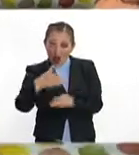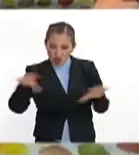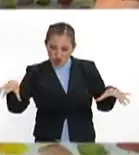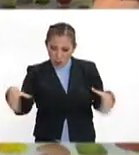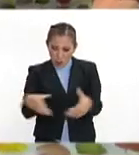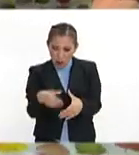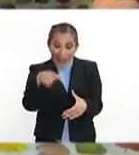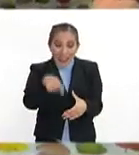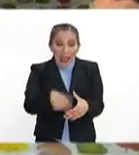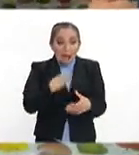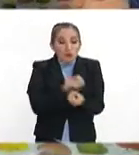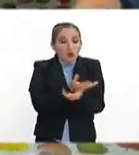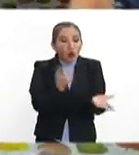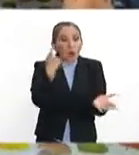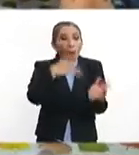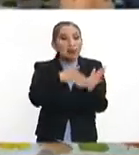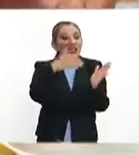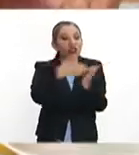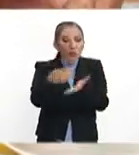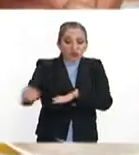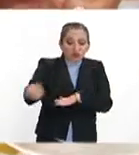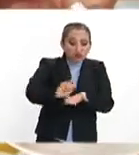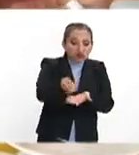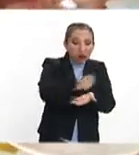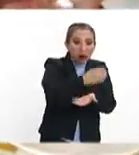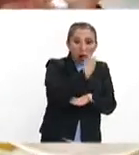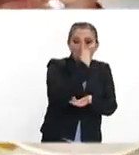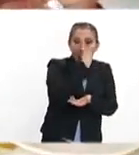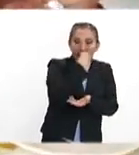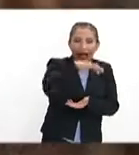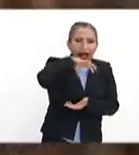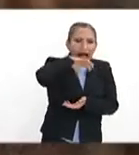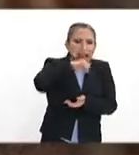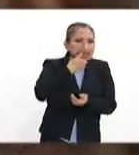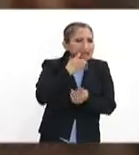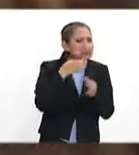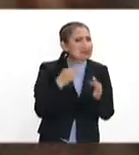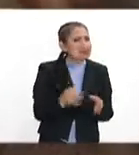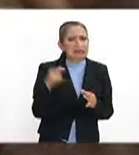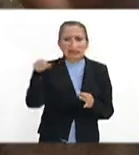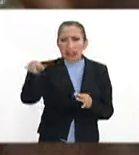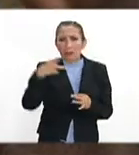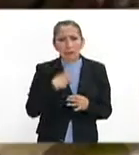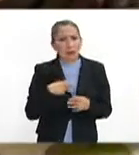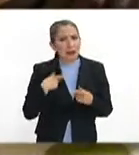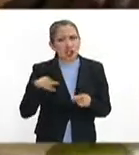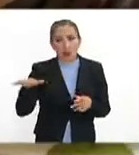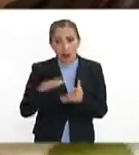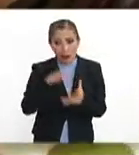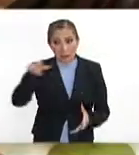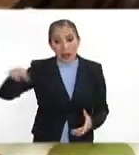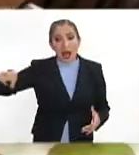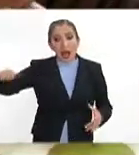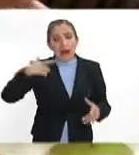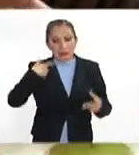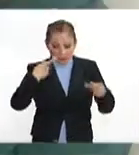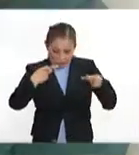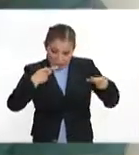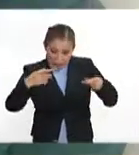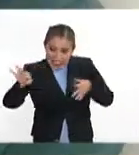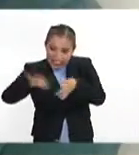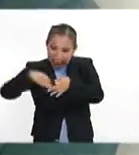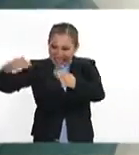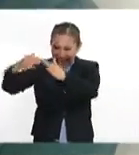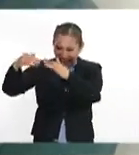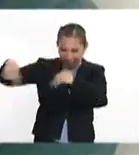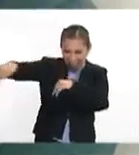se sirven al día 1 millón de raciones calientes que permiten que, y además la estrategia es que estén cerca